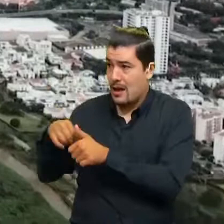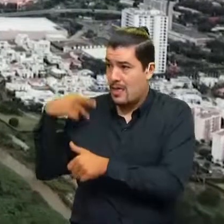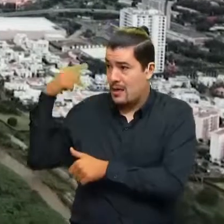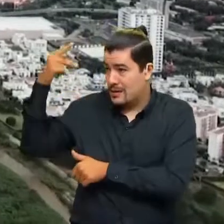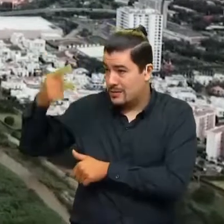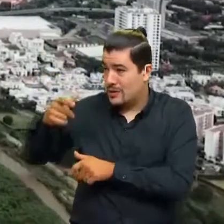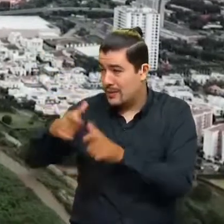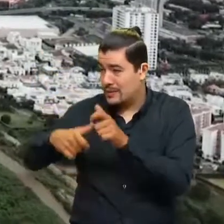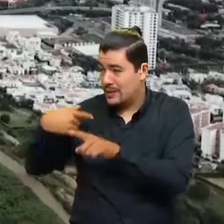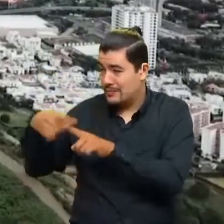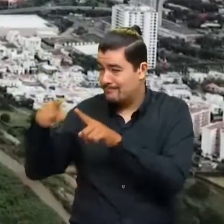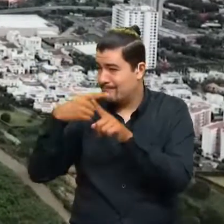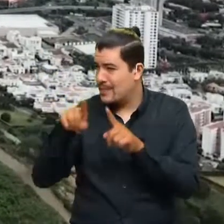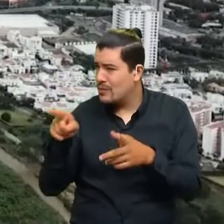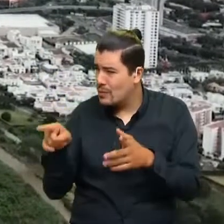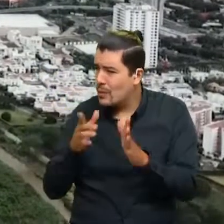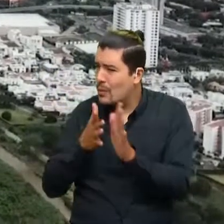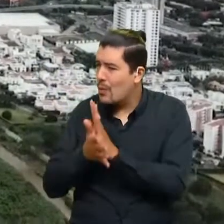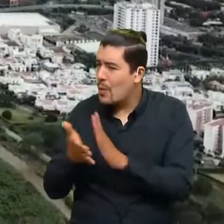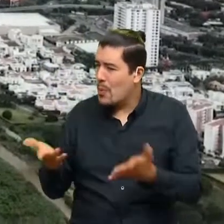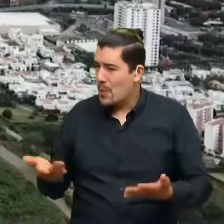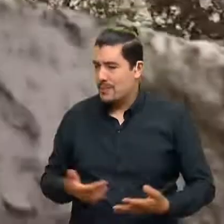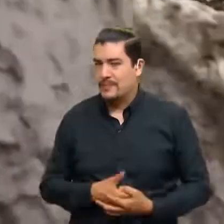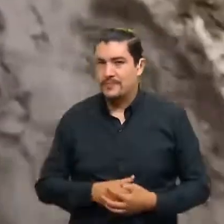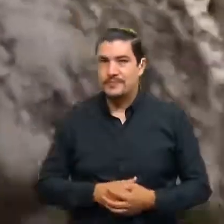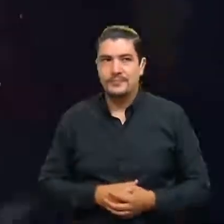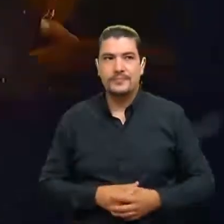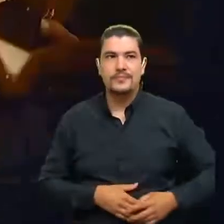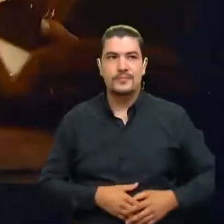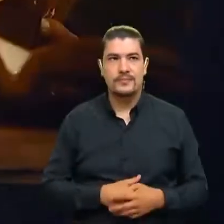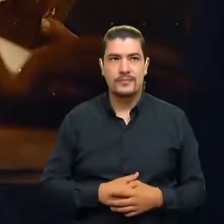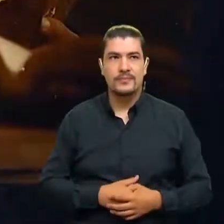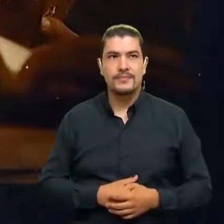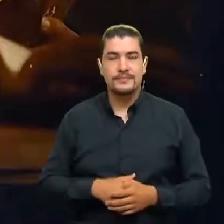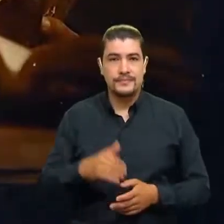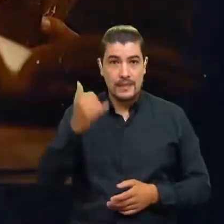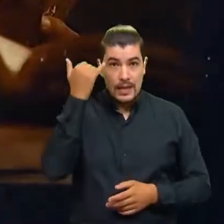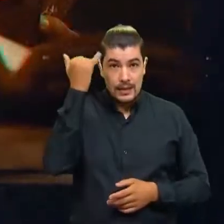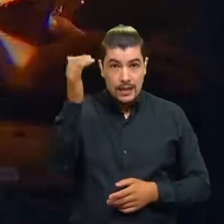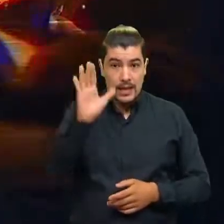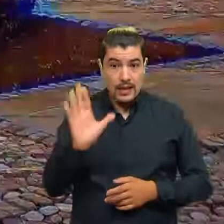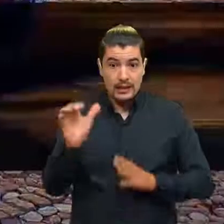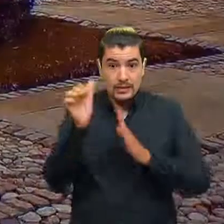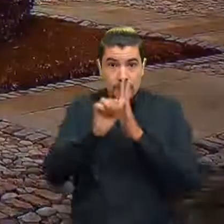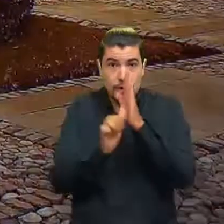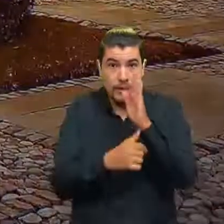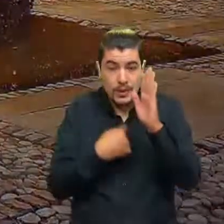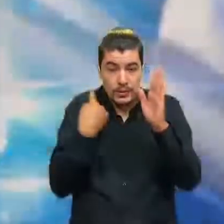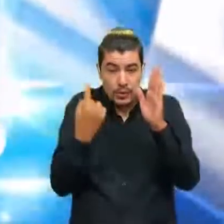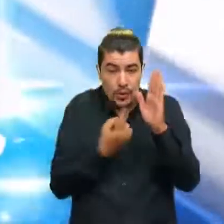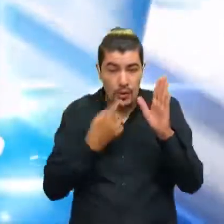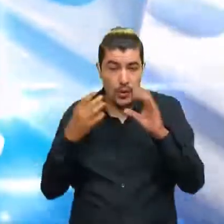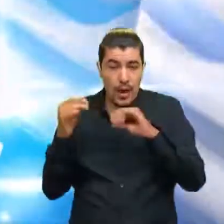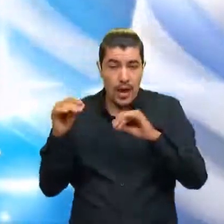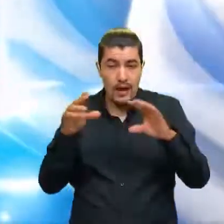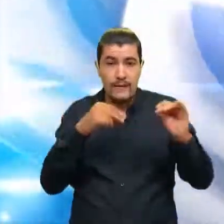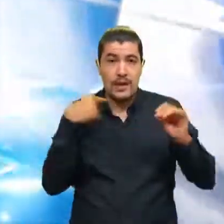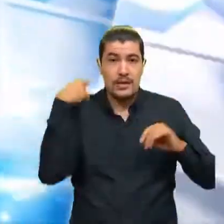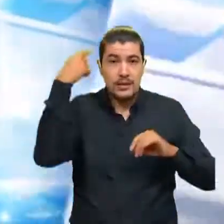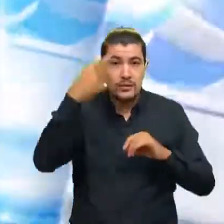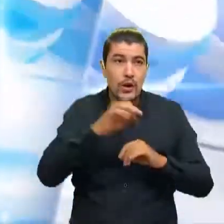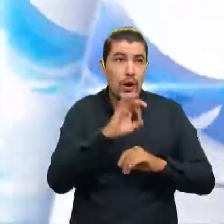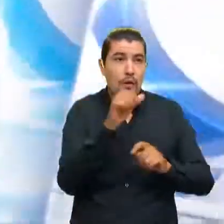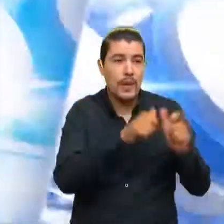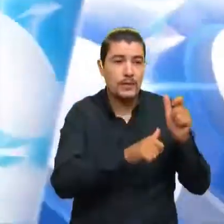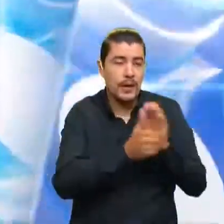personajes. Bueno, principalmente digamos que la idea del programa pues es no solamente hablar con historiadores o expertos